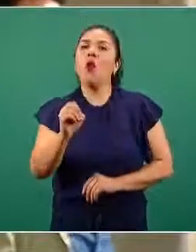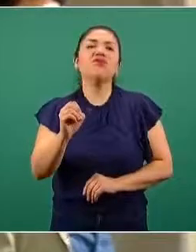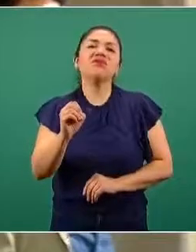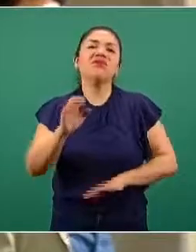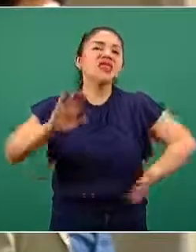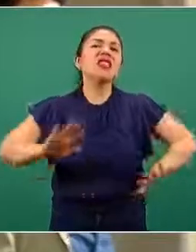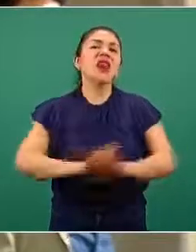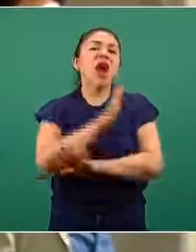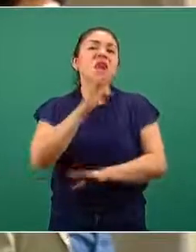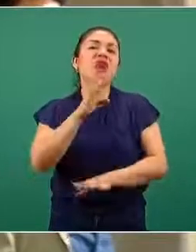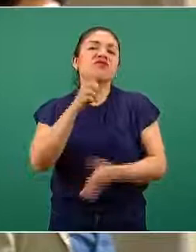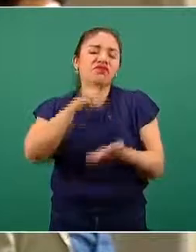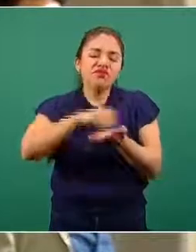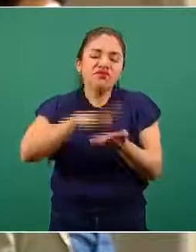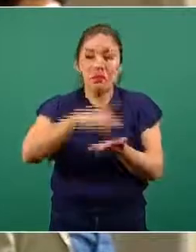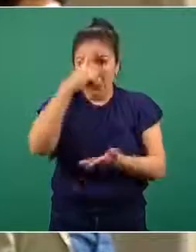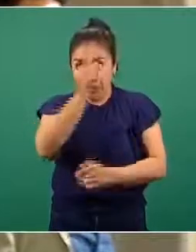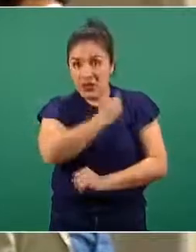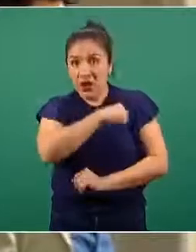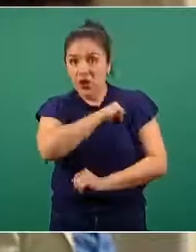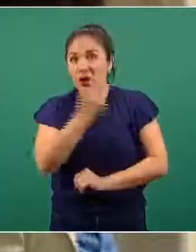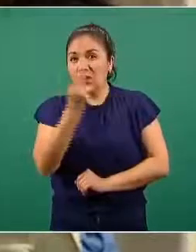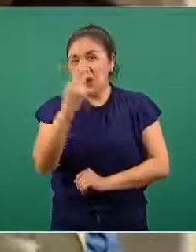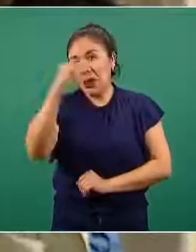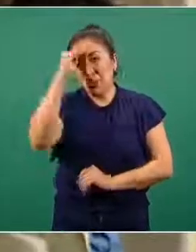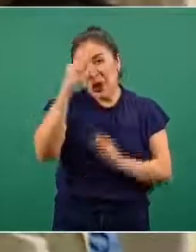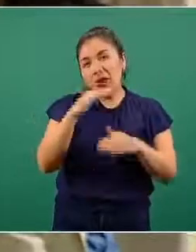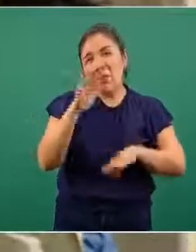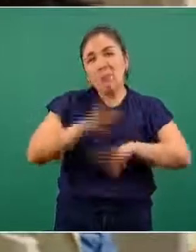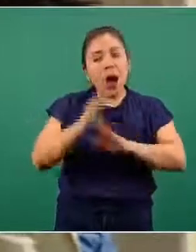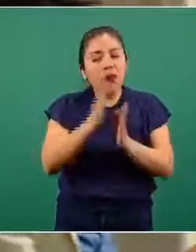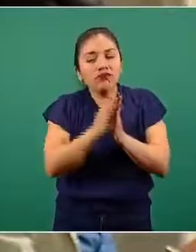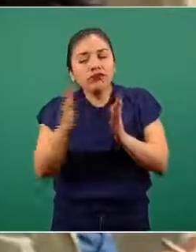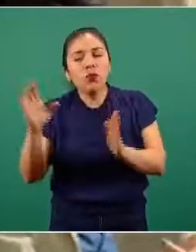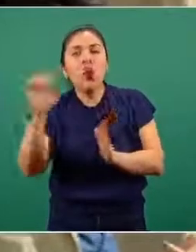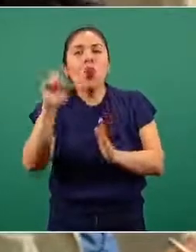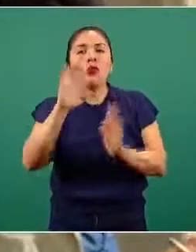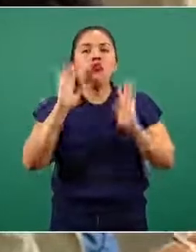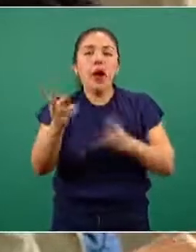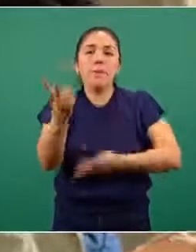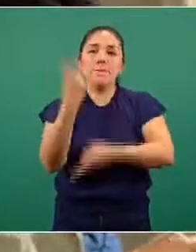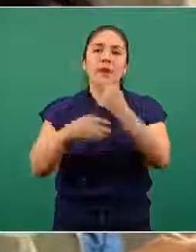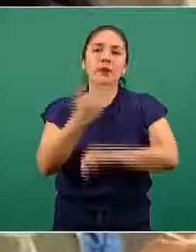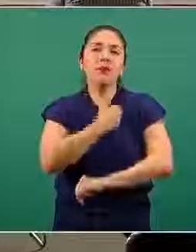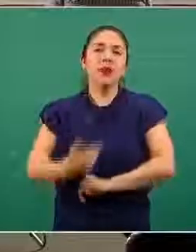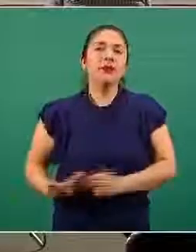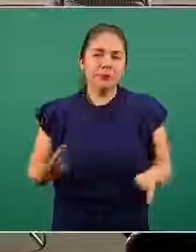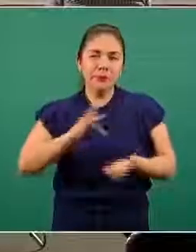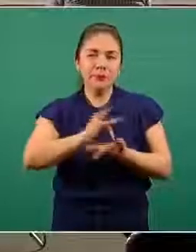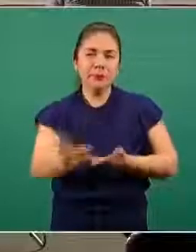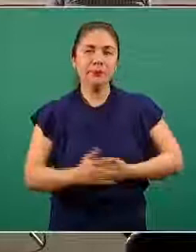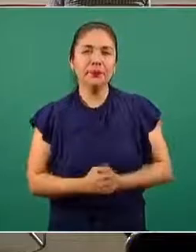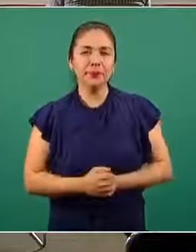dieron otro reporte en el que ya tienen un estimado de cuándo podría ser que se presente el presidente? Gracias.